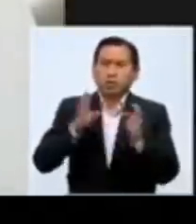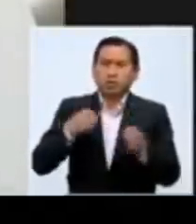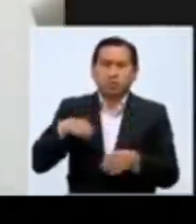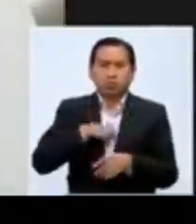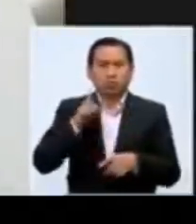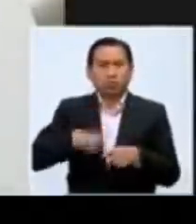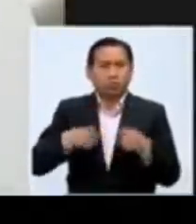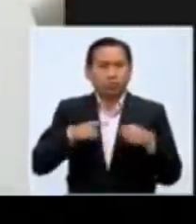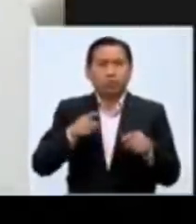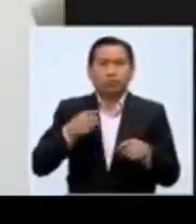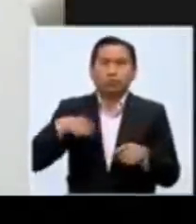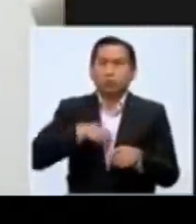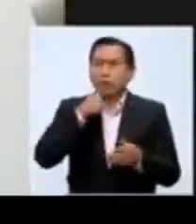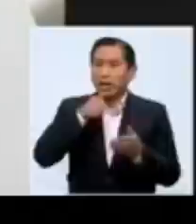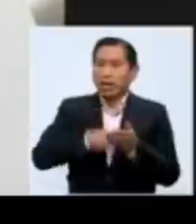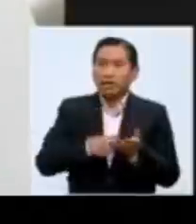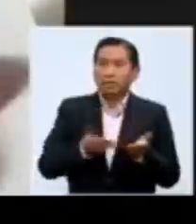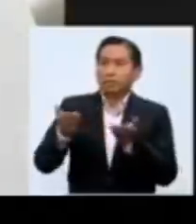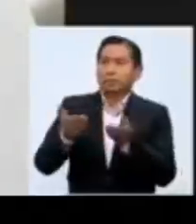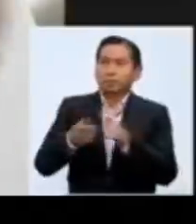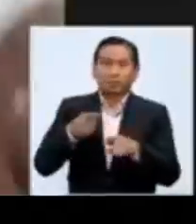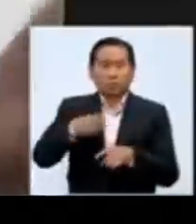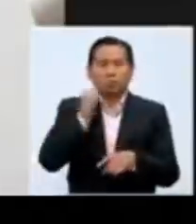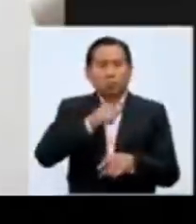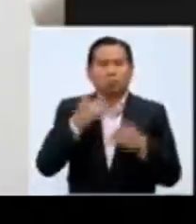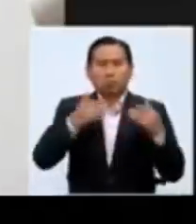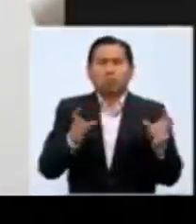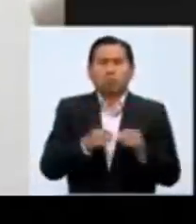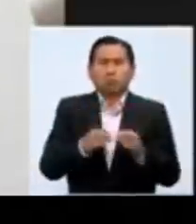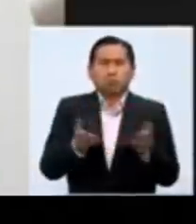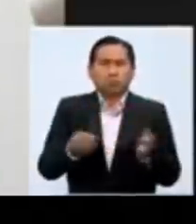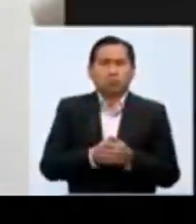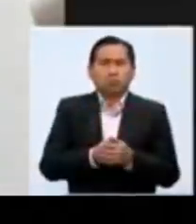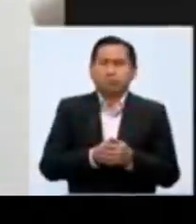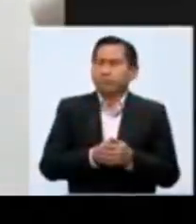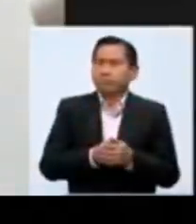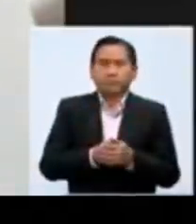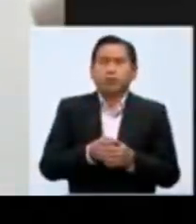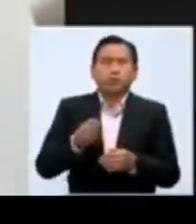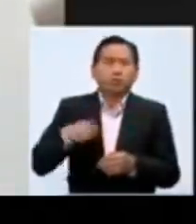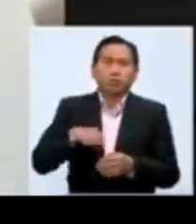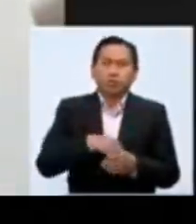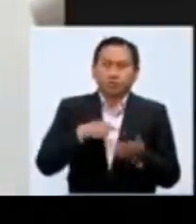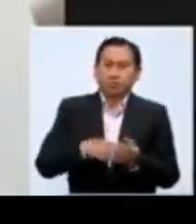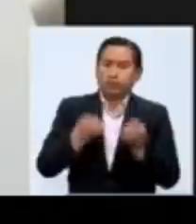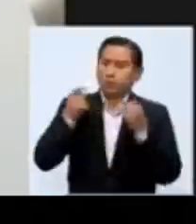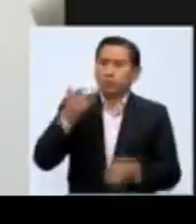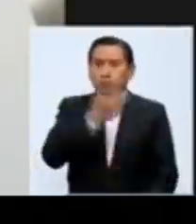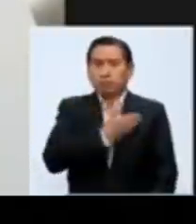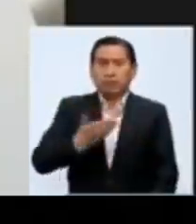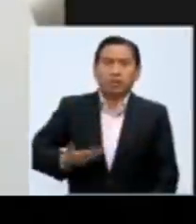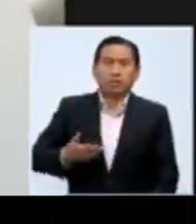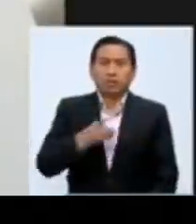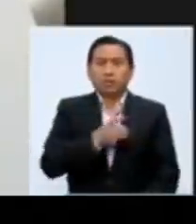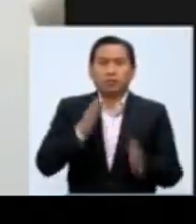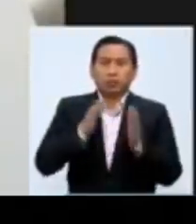presentes, hemos solicitado mediante nota, pero pese a eso han llevado adelante, ¿no? Entonces vamos a hacerle conocer al presidente de Cámara de